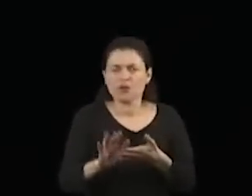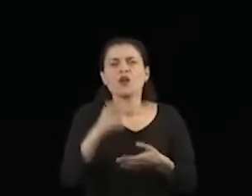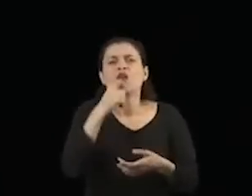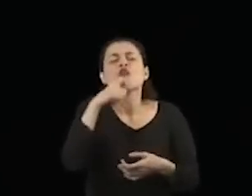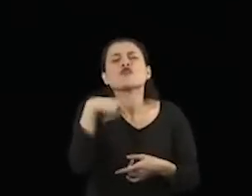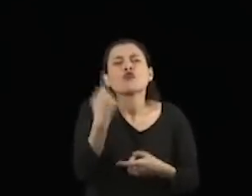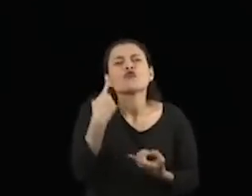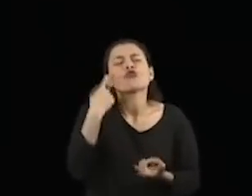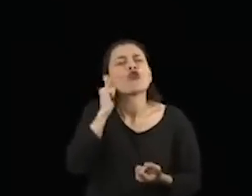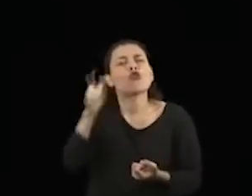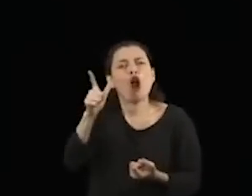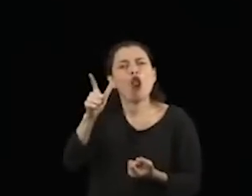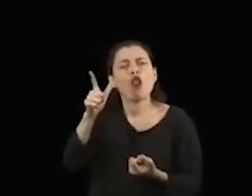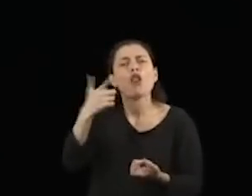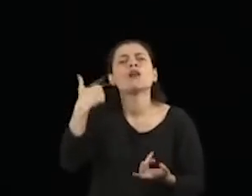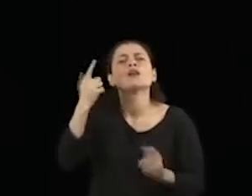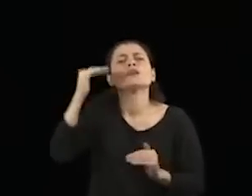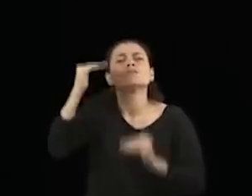del PBI.